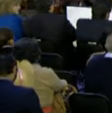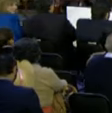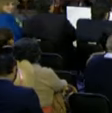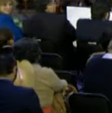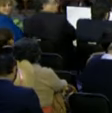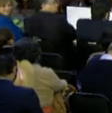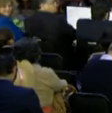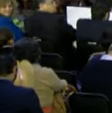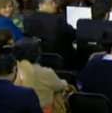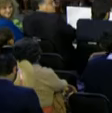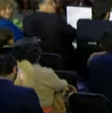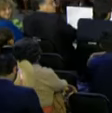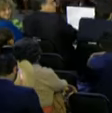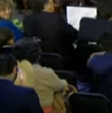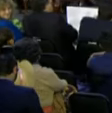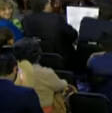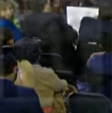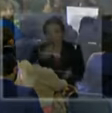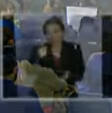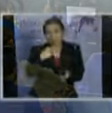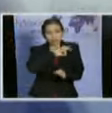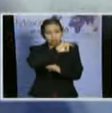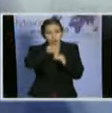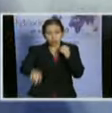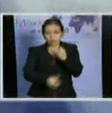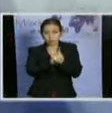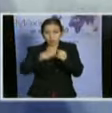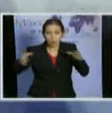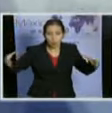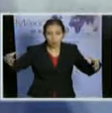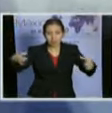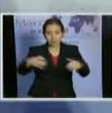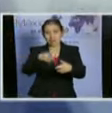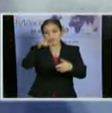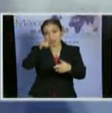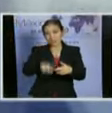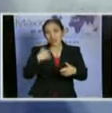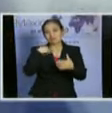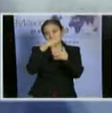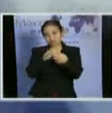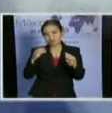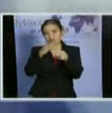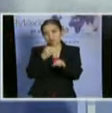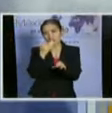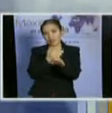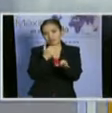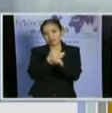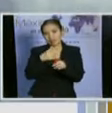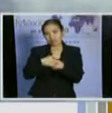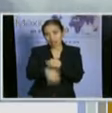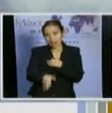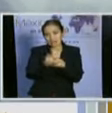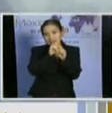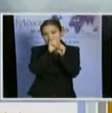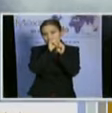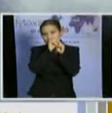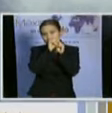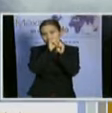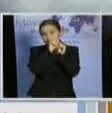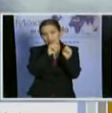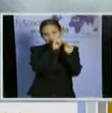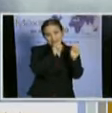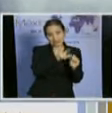elaborada y que aborda todos los problemas que realmente plantea en el momento actual el sistema, por